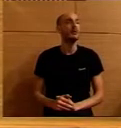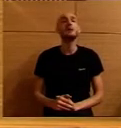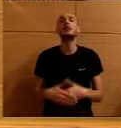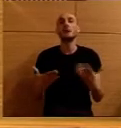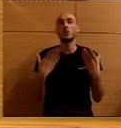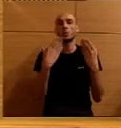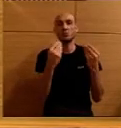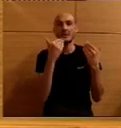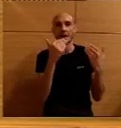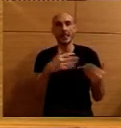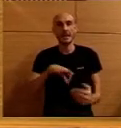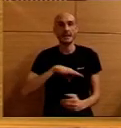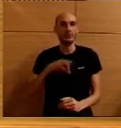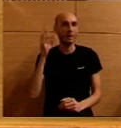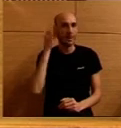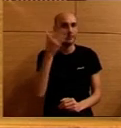Muchas gracias, señora diputada.